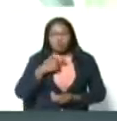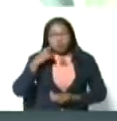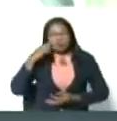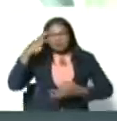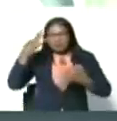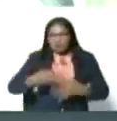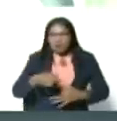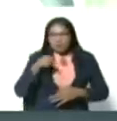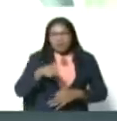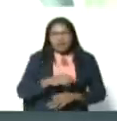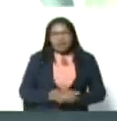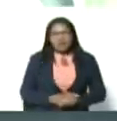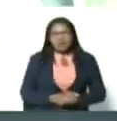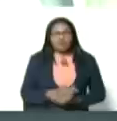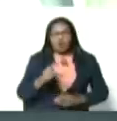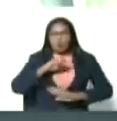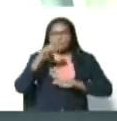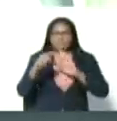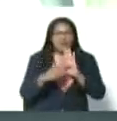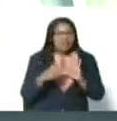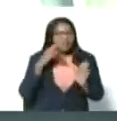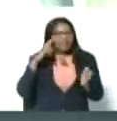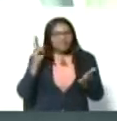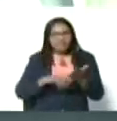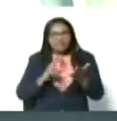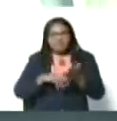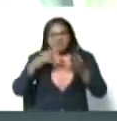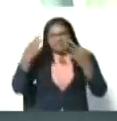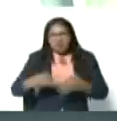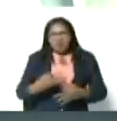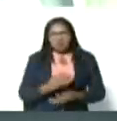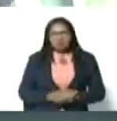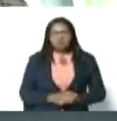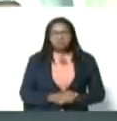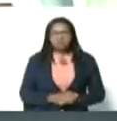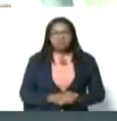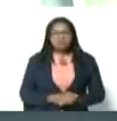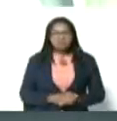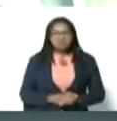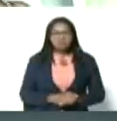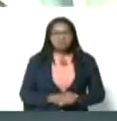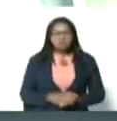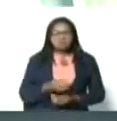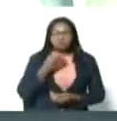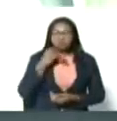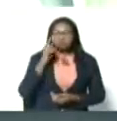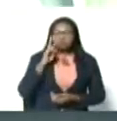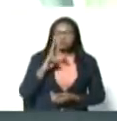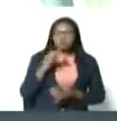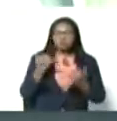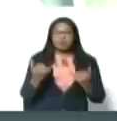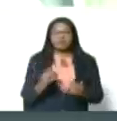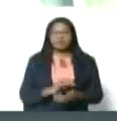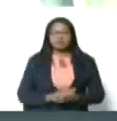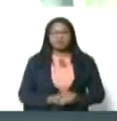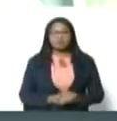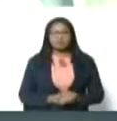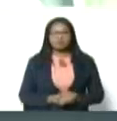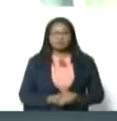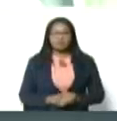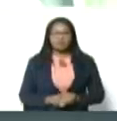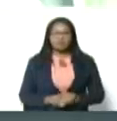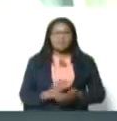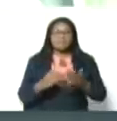eso, totalmente seguro de lo que me estás diciendo. Bueno, fíjense ustedes, vámonos